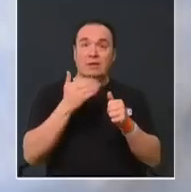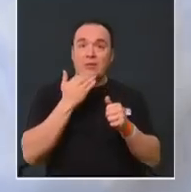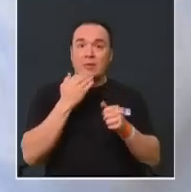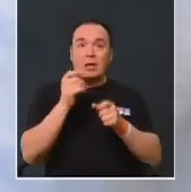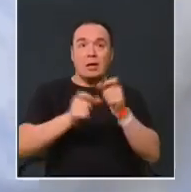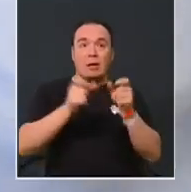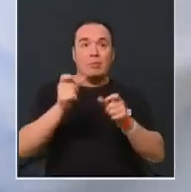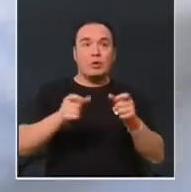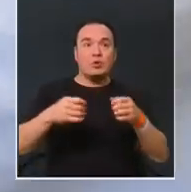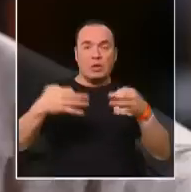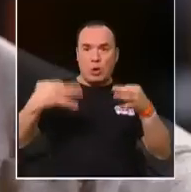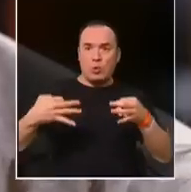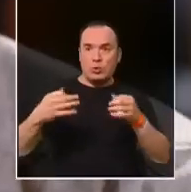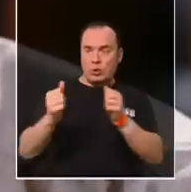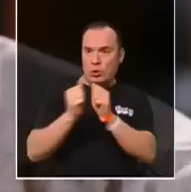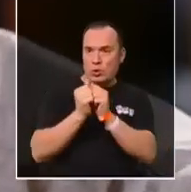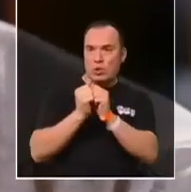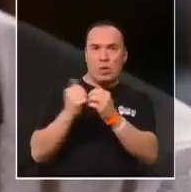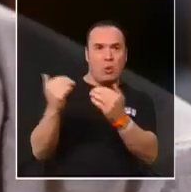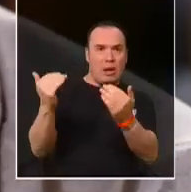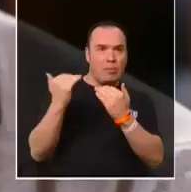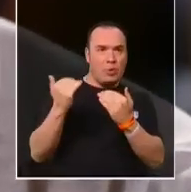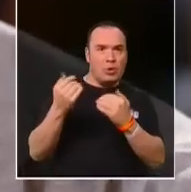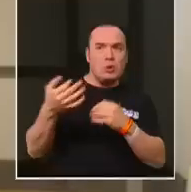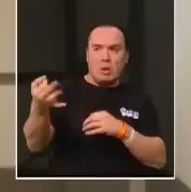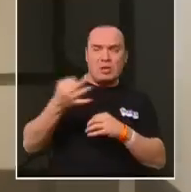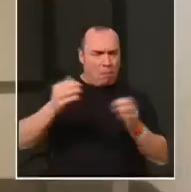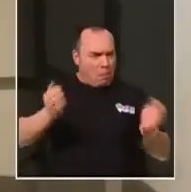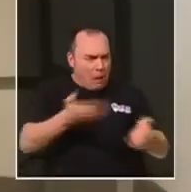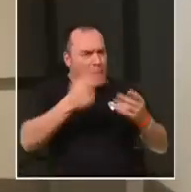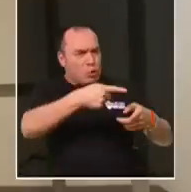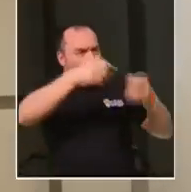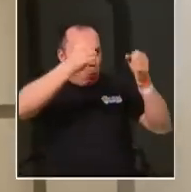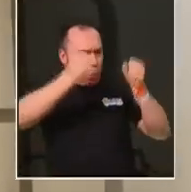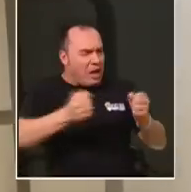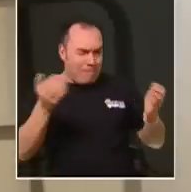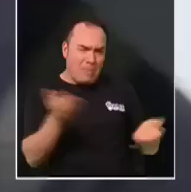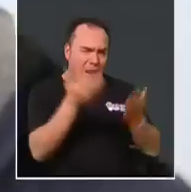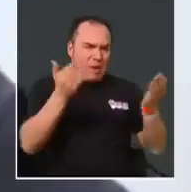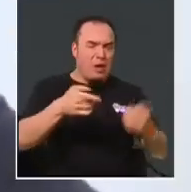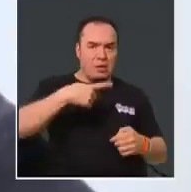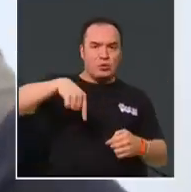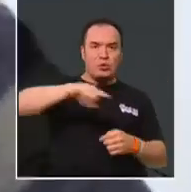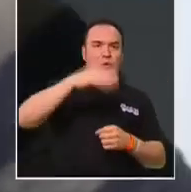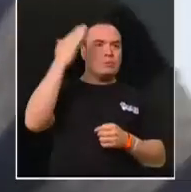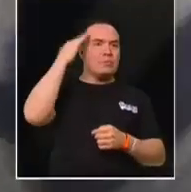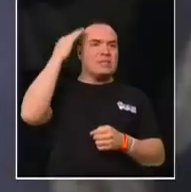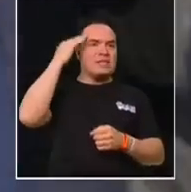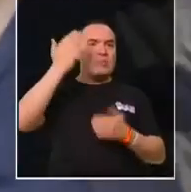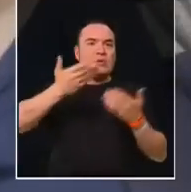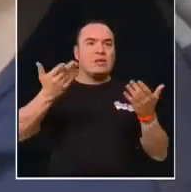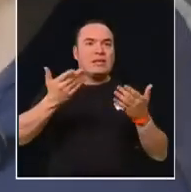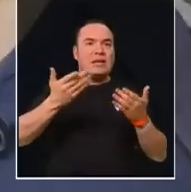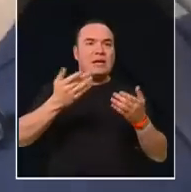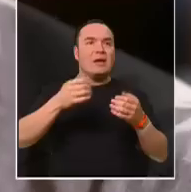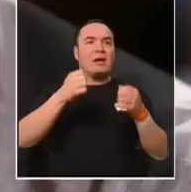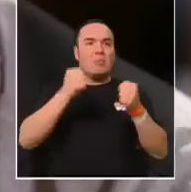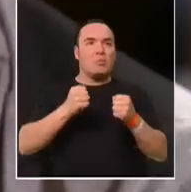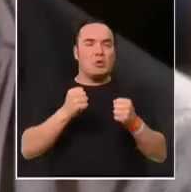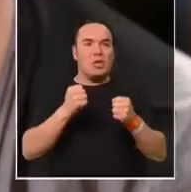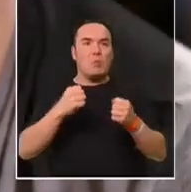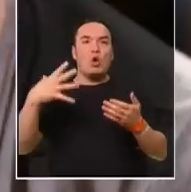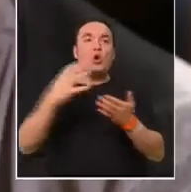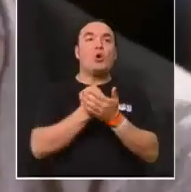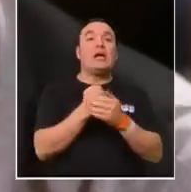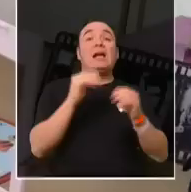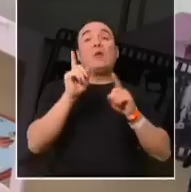personas correctas cerca tuyo que te dicen también que se puede, te hacen pensar que es tiempo de ir por lo que habíamos